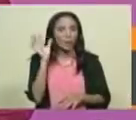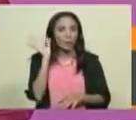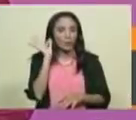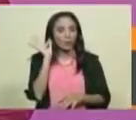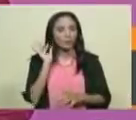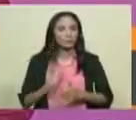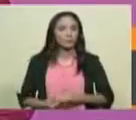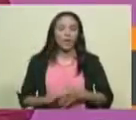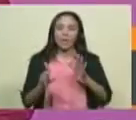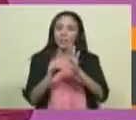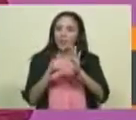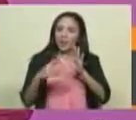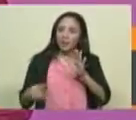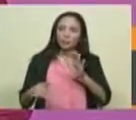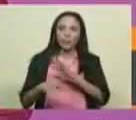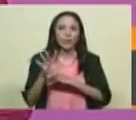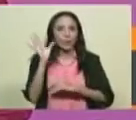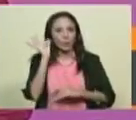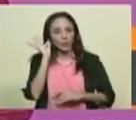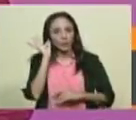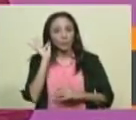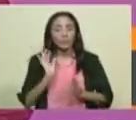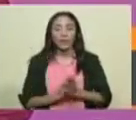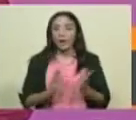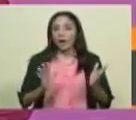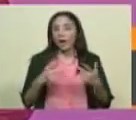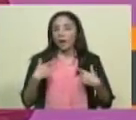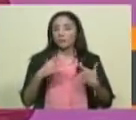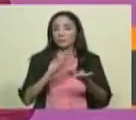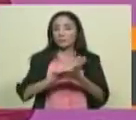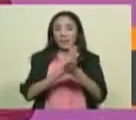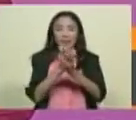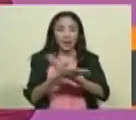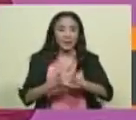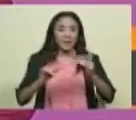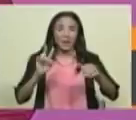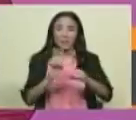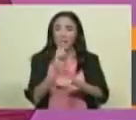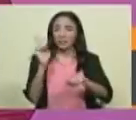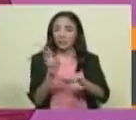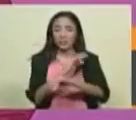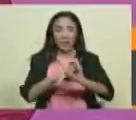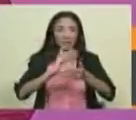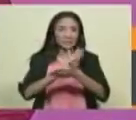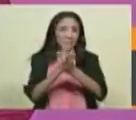el derecho de las mujeres a una vida libre de violencia,